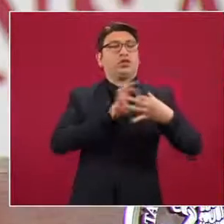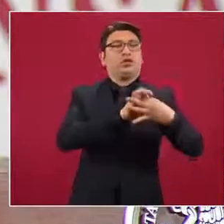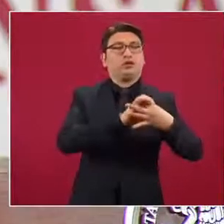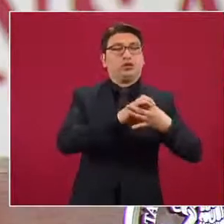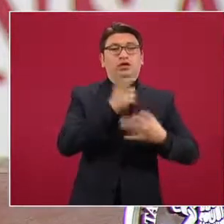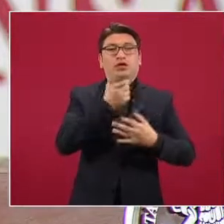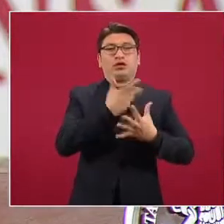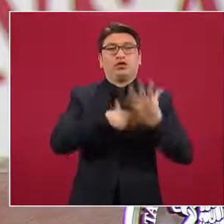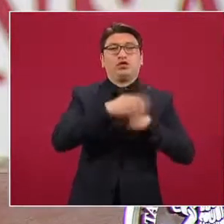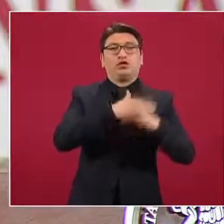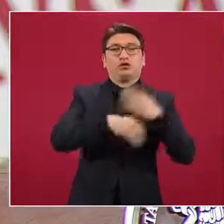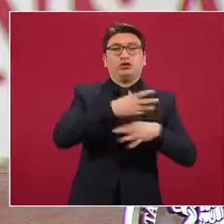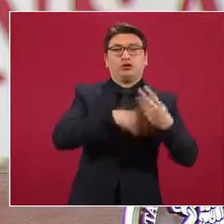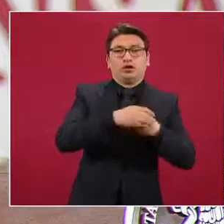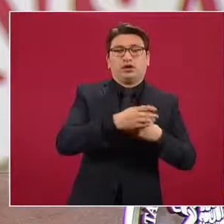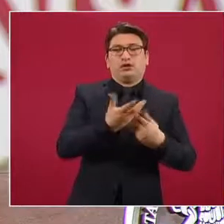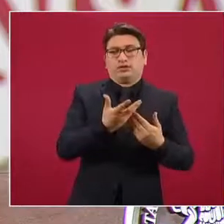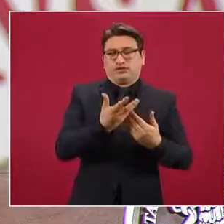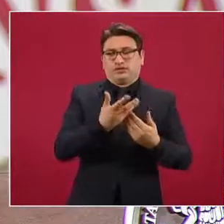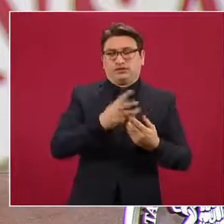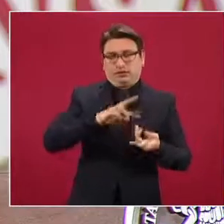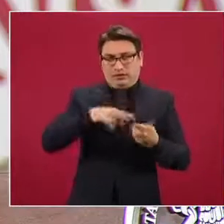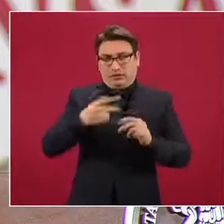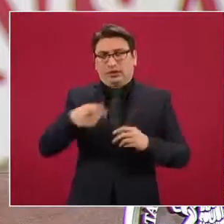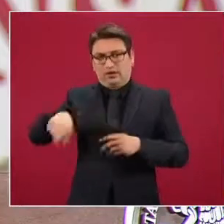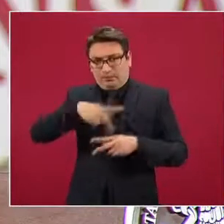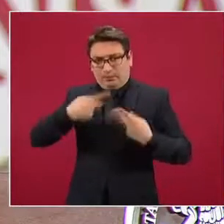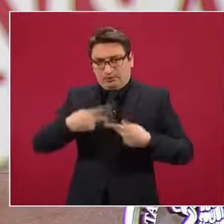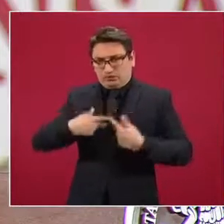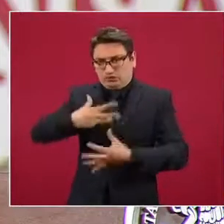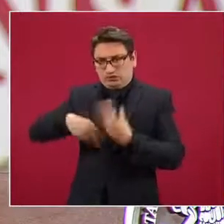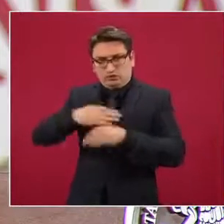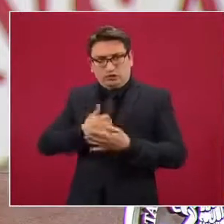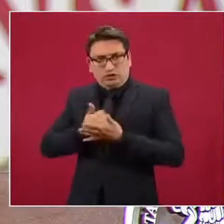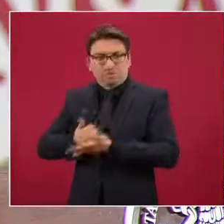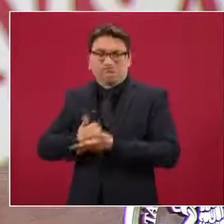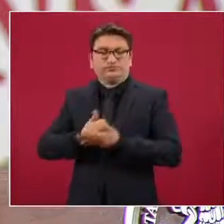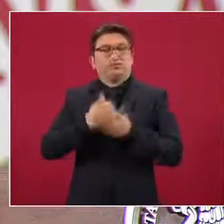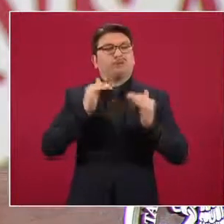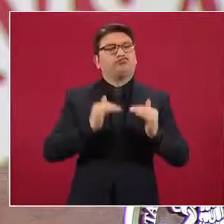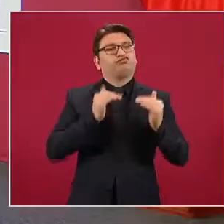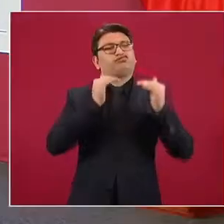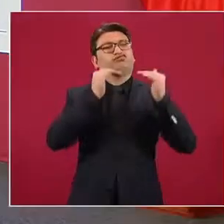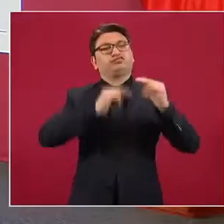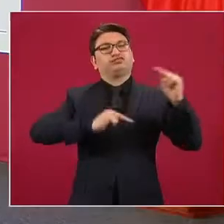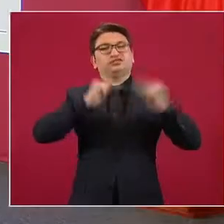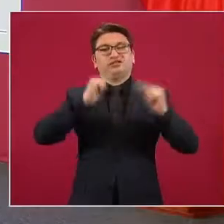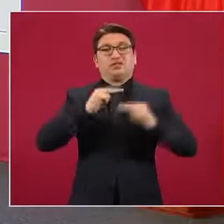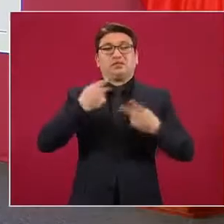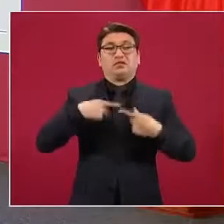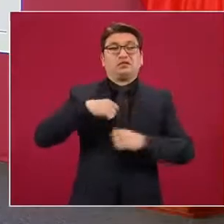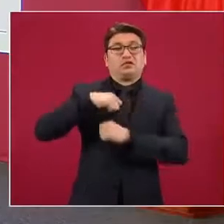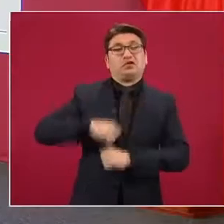una economía que diera satisfacción a las necesidades de la gente. Los más altos funcionarios dieron un ejemplo